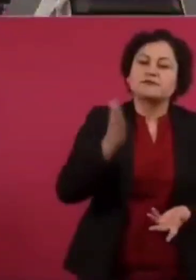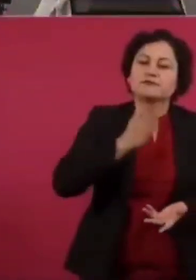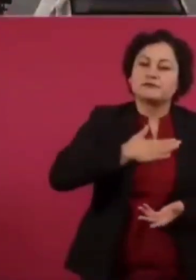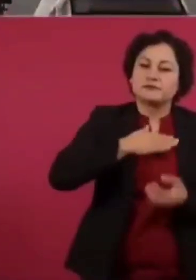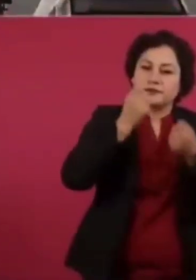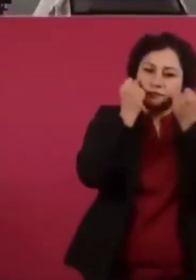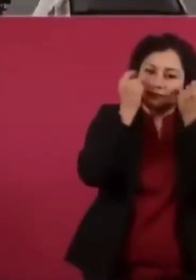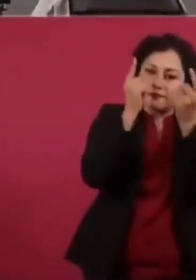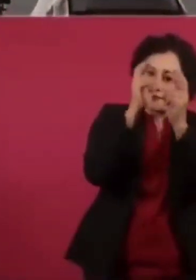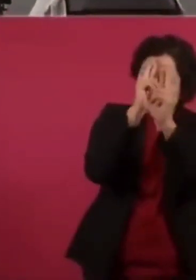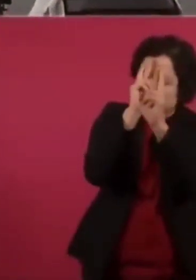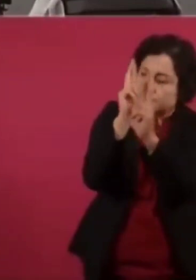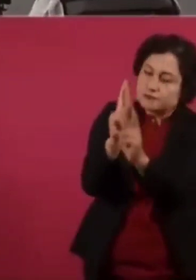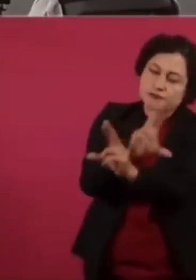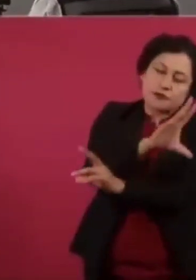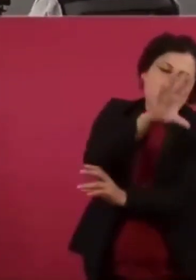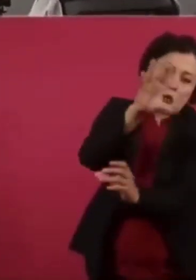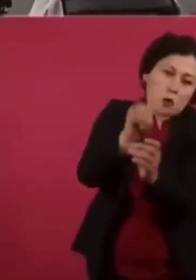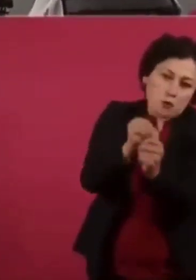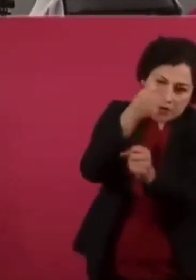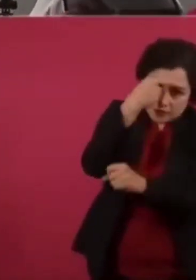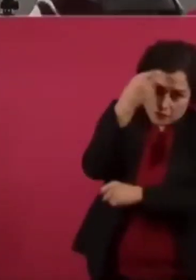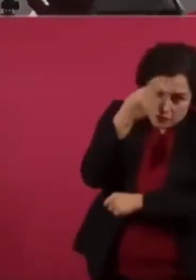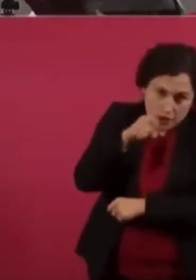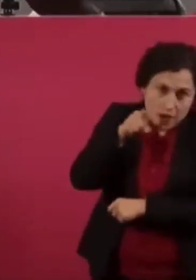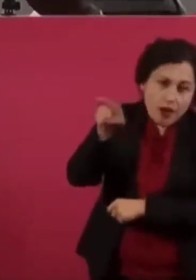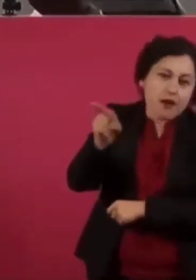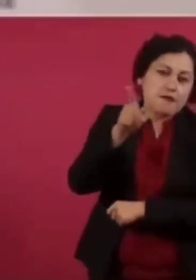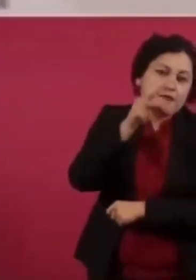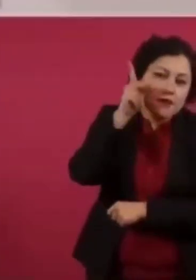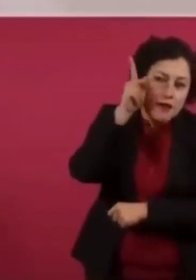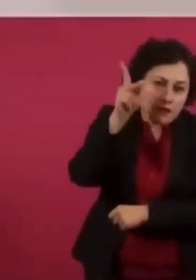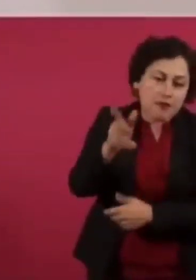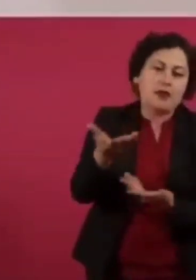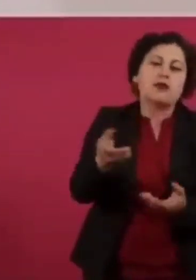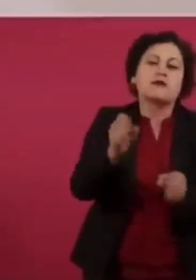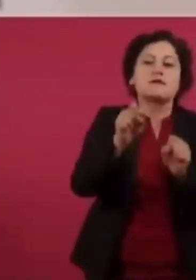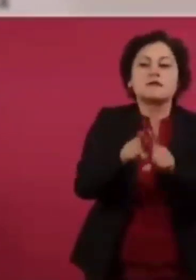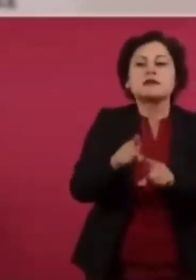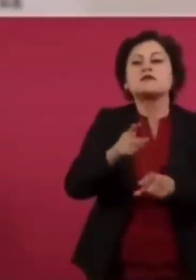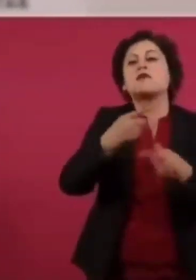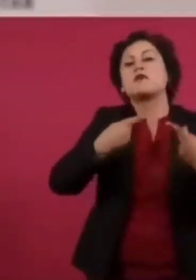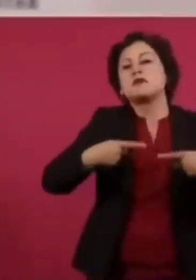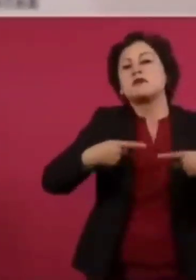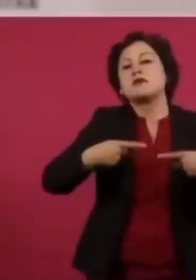Todo mi respeto y toda mi admiración. Para el Papa Francisco y para el pueblo de Argentina. Muchas gracias. Nuestro pueblo hermano.